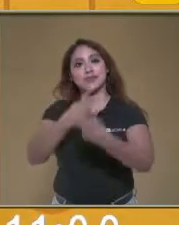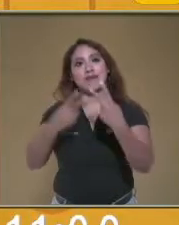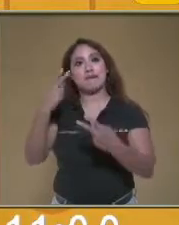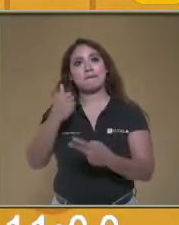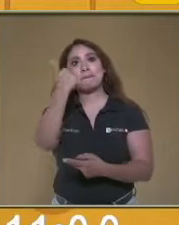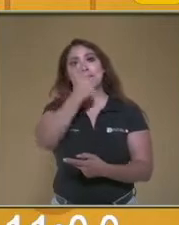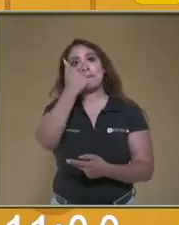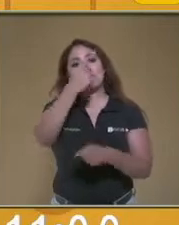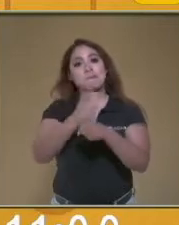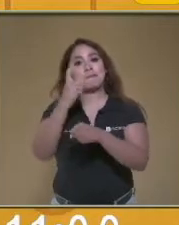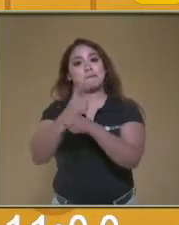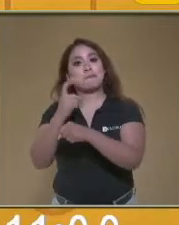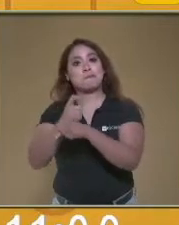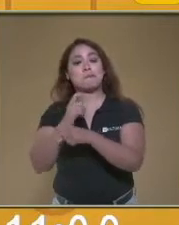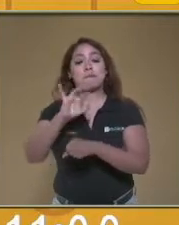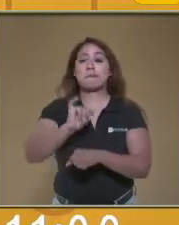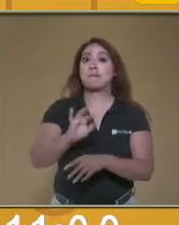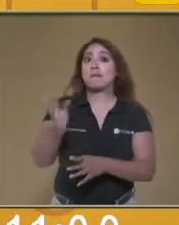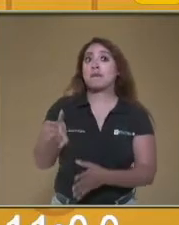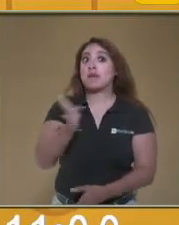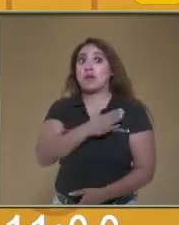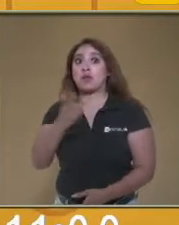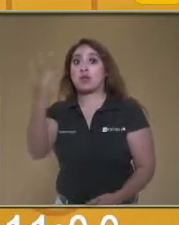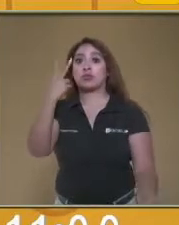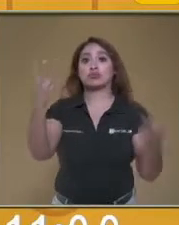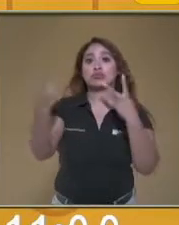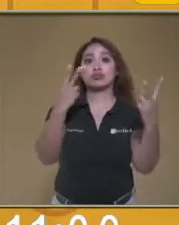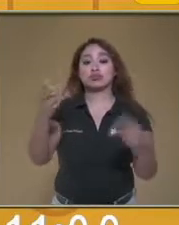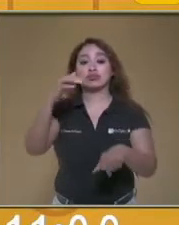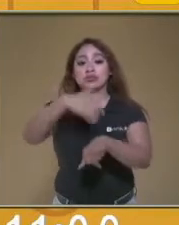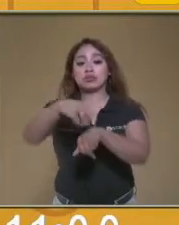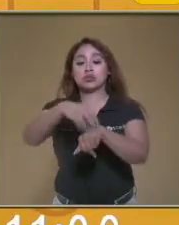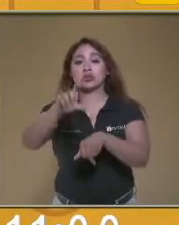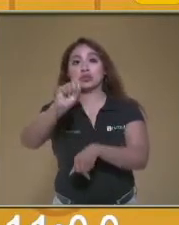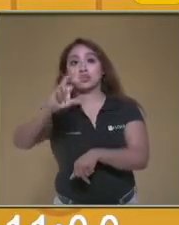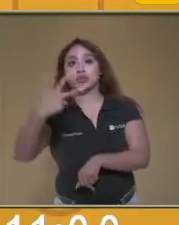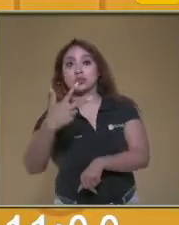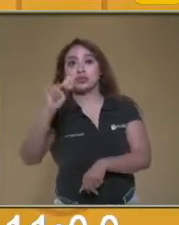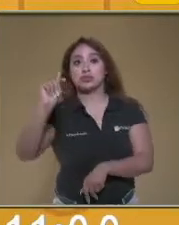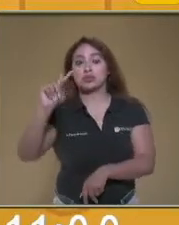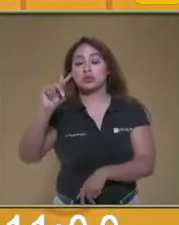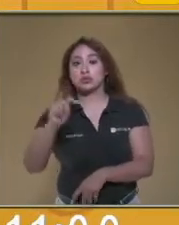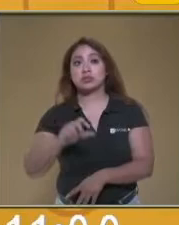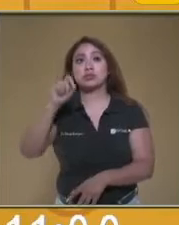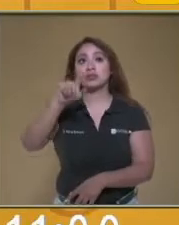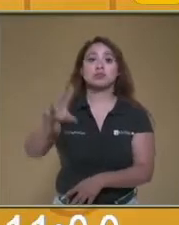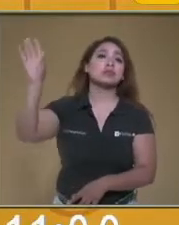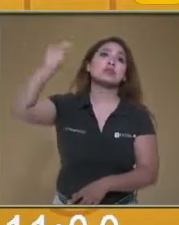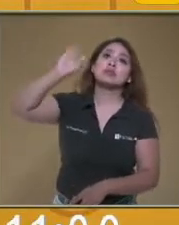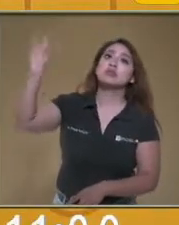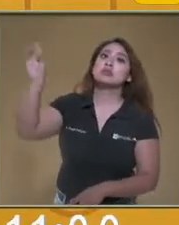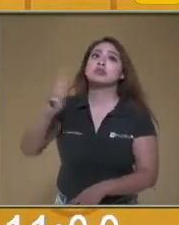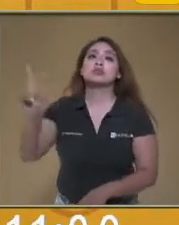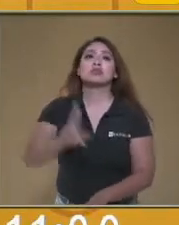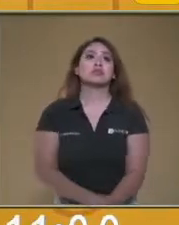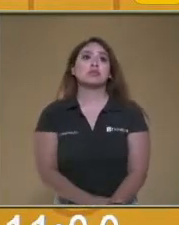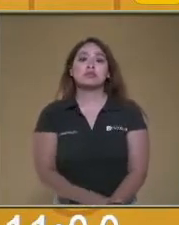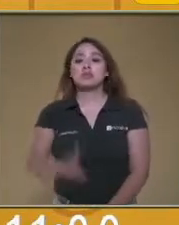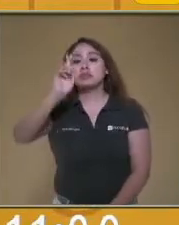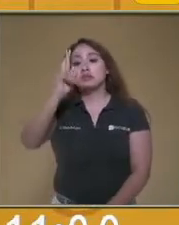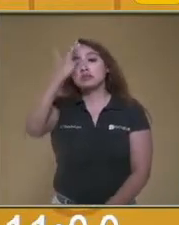primer grado. Qué bueno que nos están viendo a través de Canal 28 y también a quienes nos escuchan a través de Radio Nuevo León. Recuerden